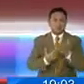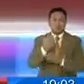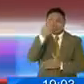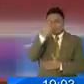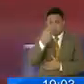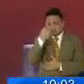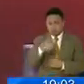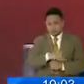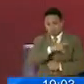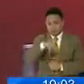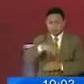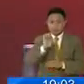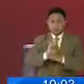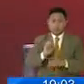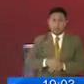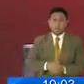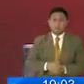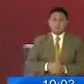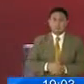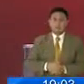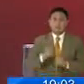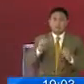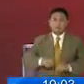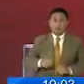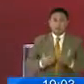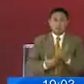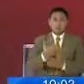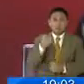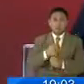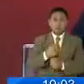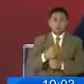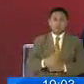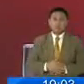y resorts del Ecuador para generar empleo.